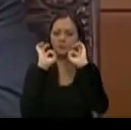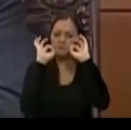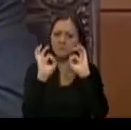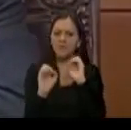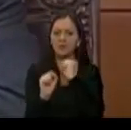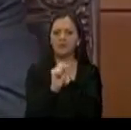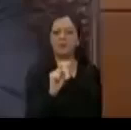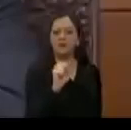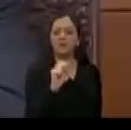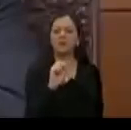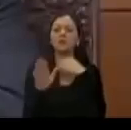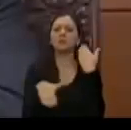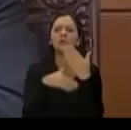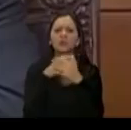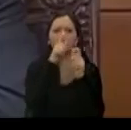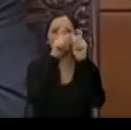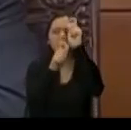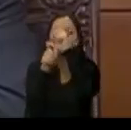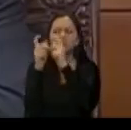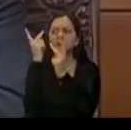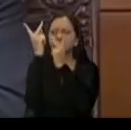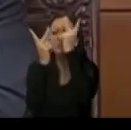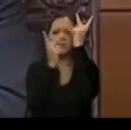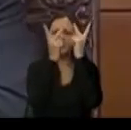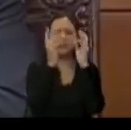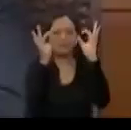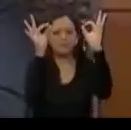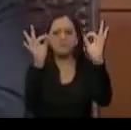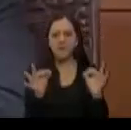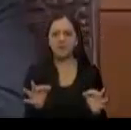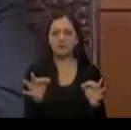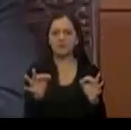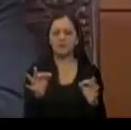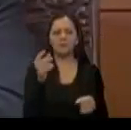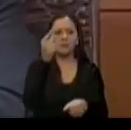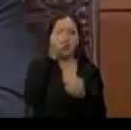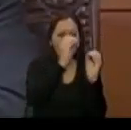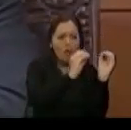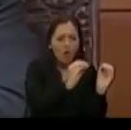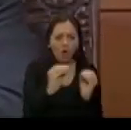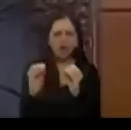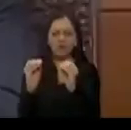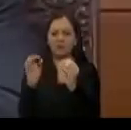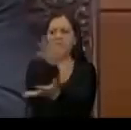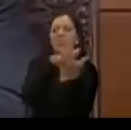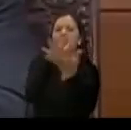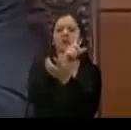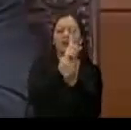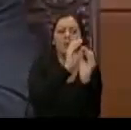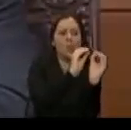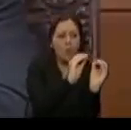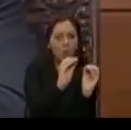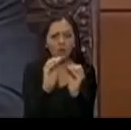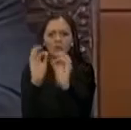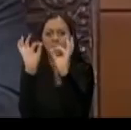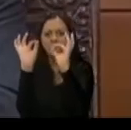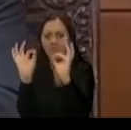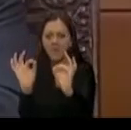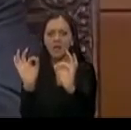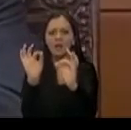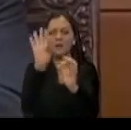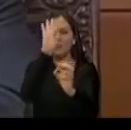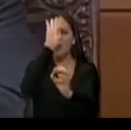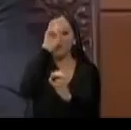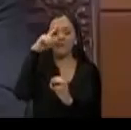empeño, para que la visita sea absolutamente exitosa, ordenada y que nos permita recibir como